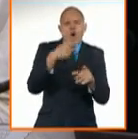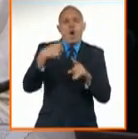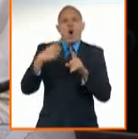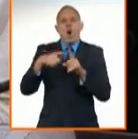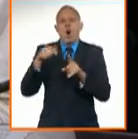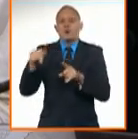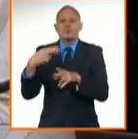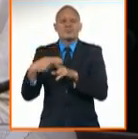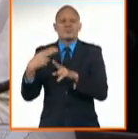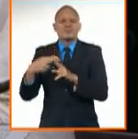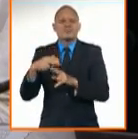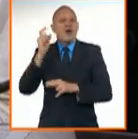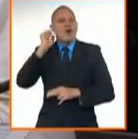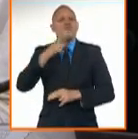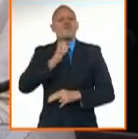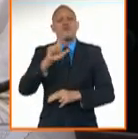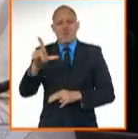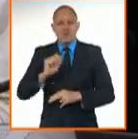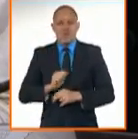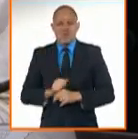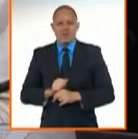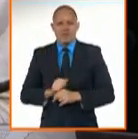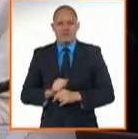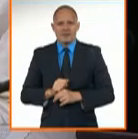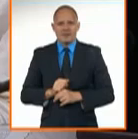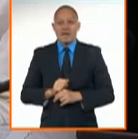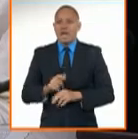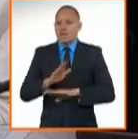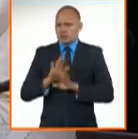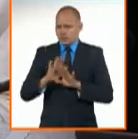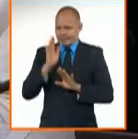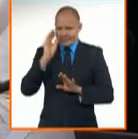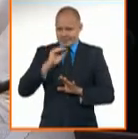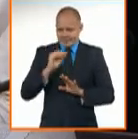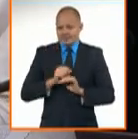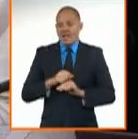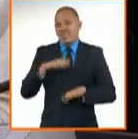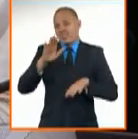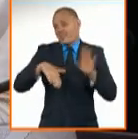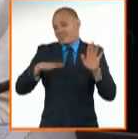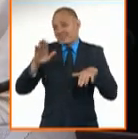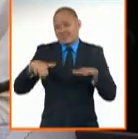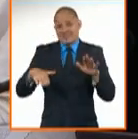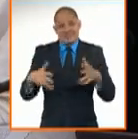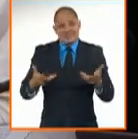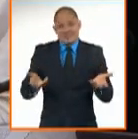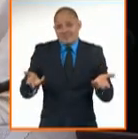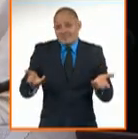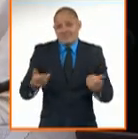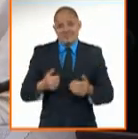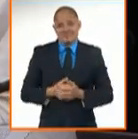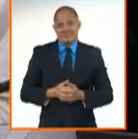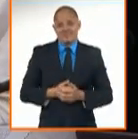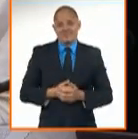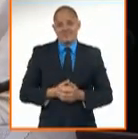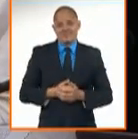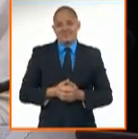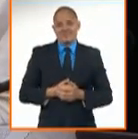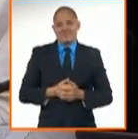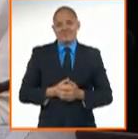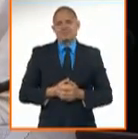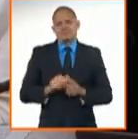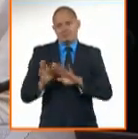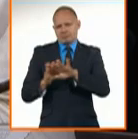también en la arena en toda la fuente de energía renovable que tenemos el país está también